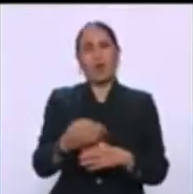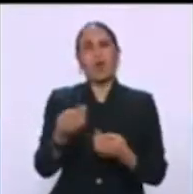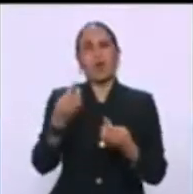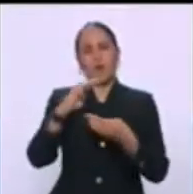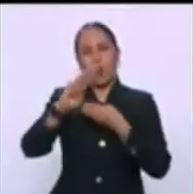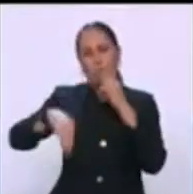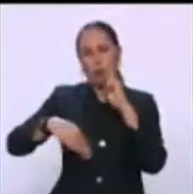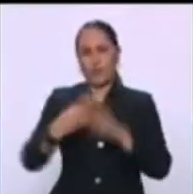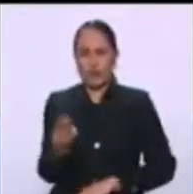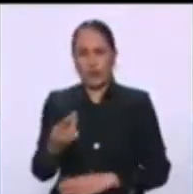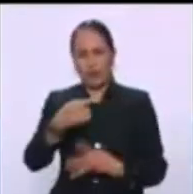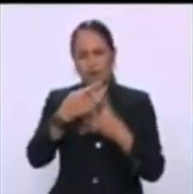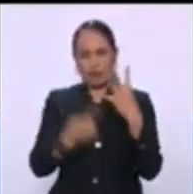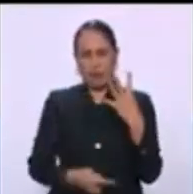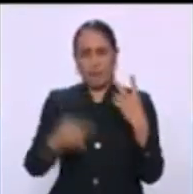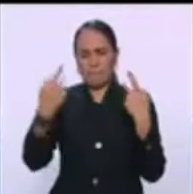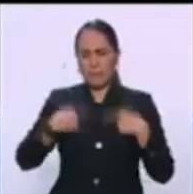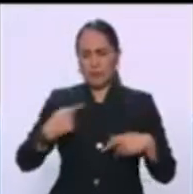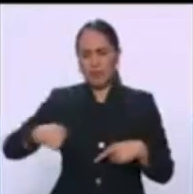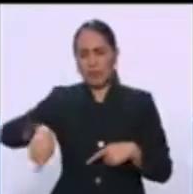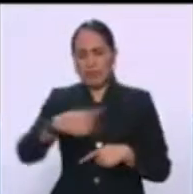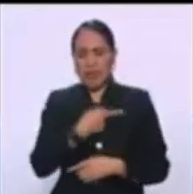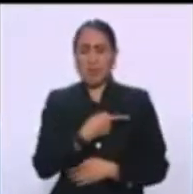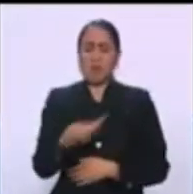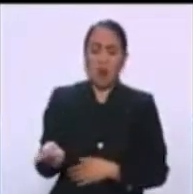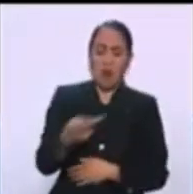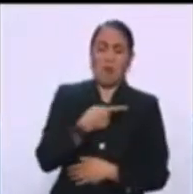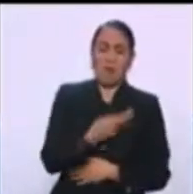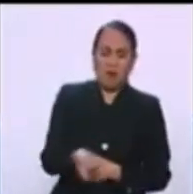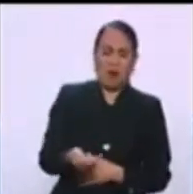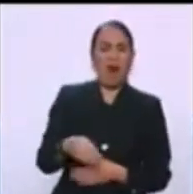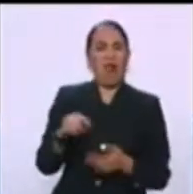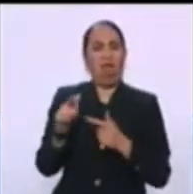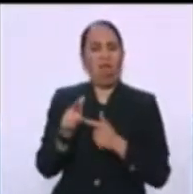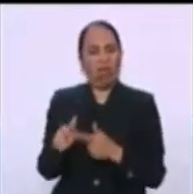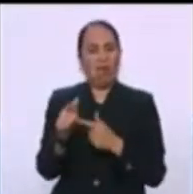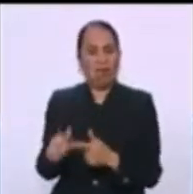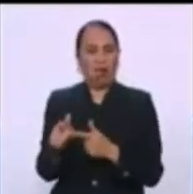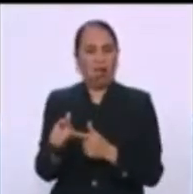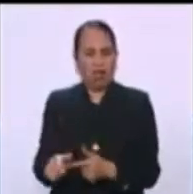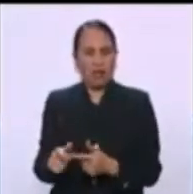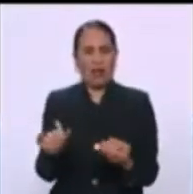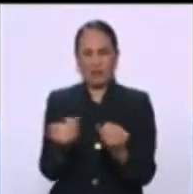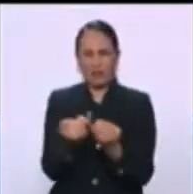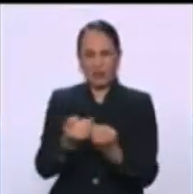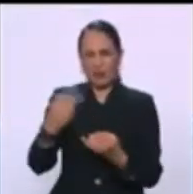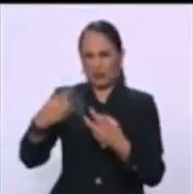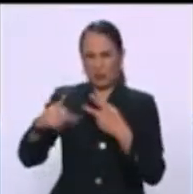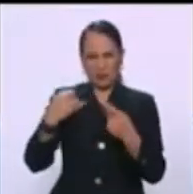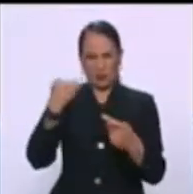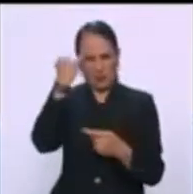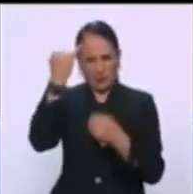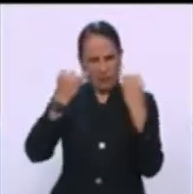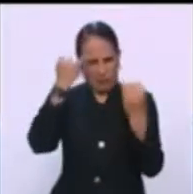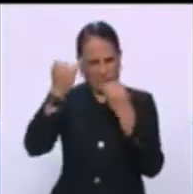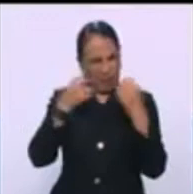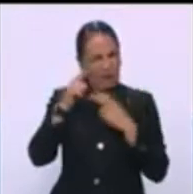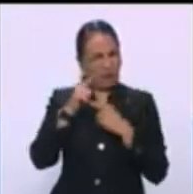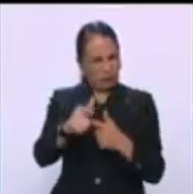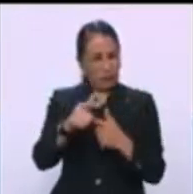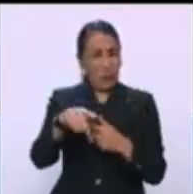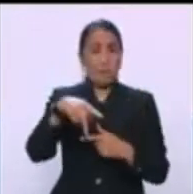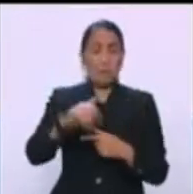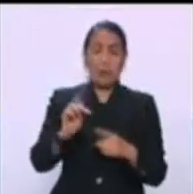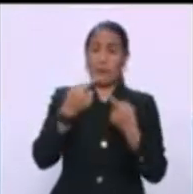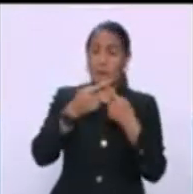Mundial, para seguir empobreciendo a la gente, para endeudarnos, para seguir la política neoliberal, pero cuando se trataba de que un